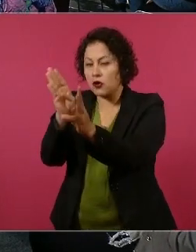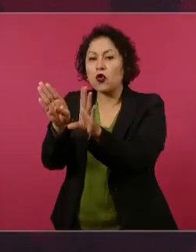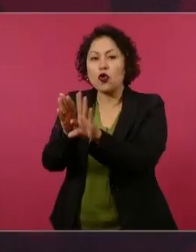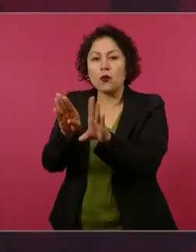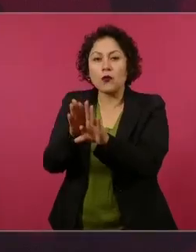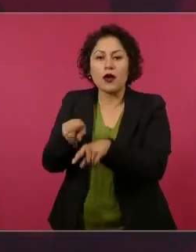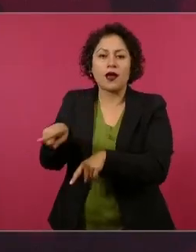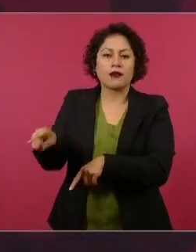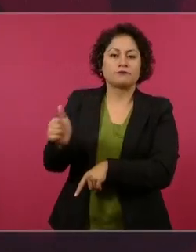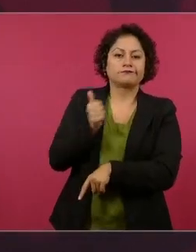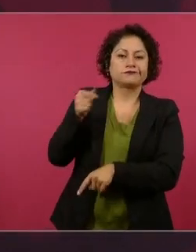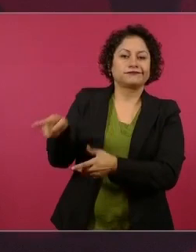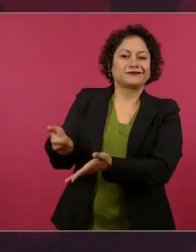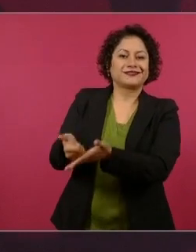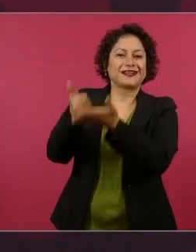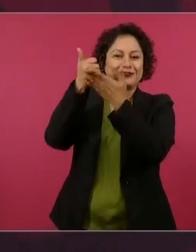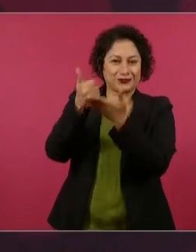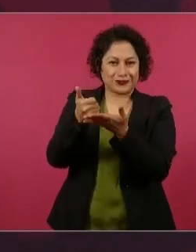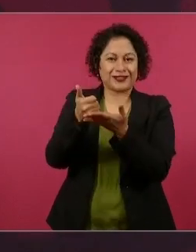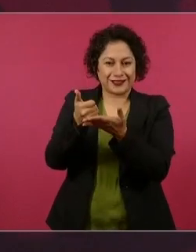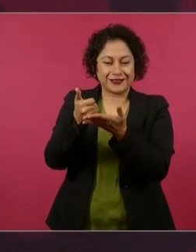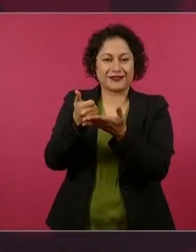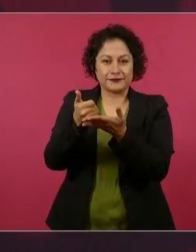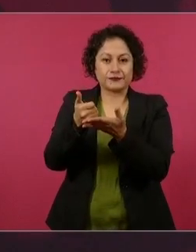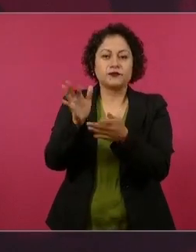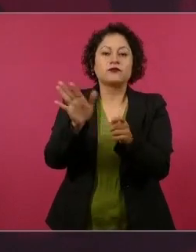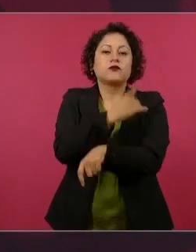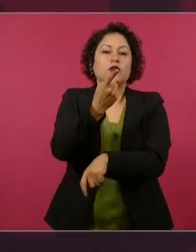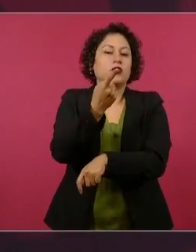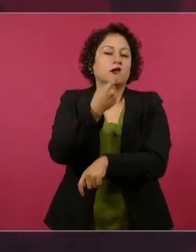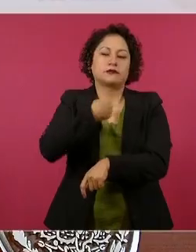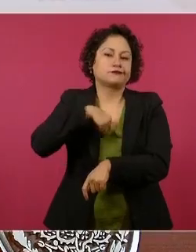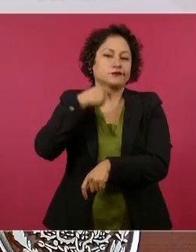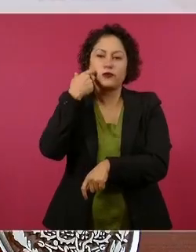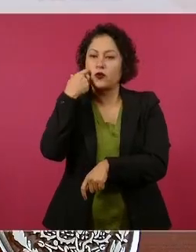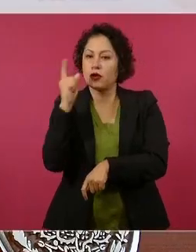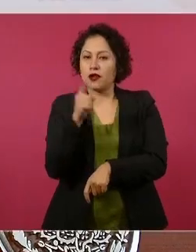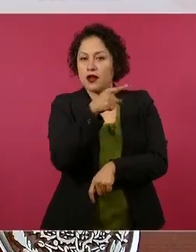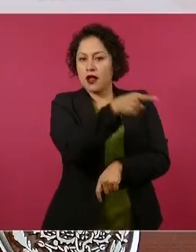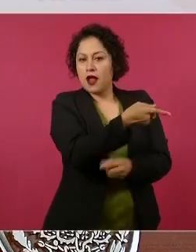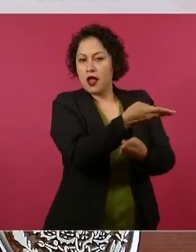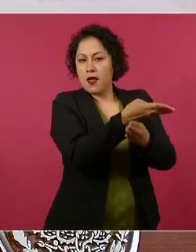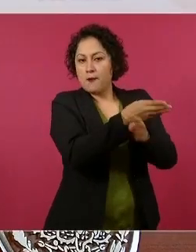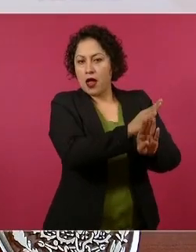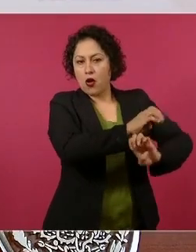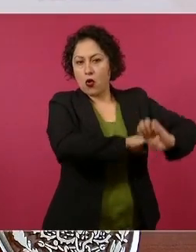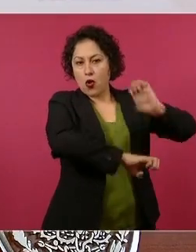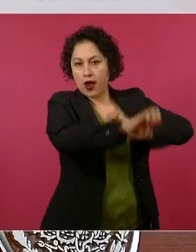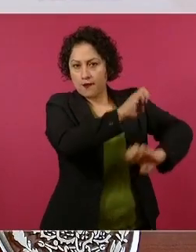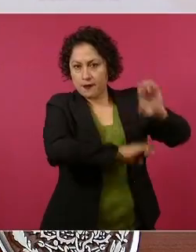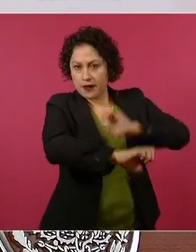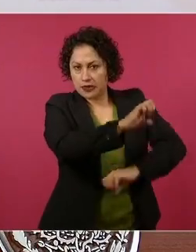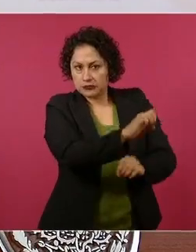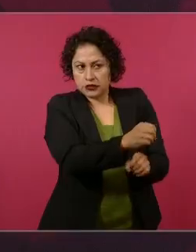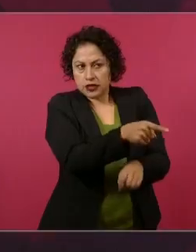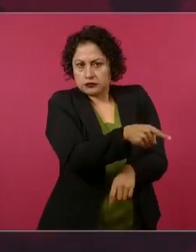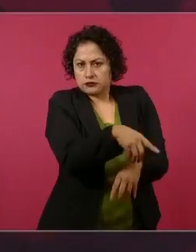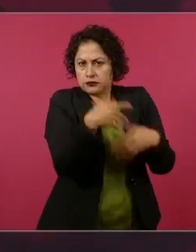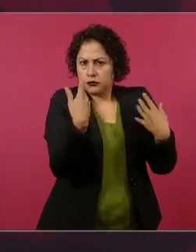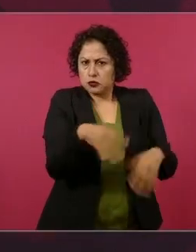entregaran a través de los bancos comerciales porque además de pagar comisiones